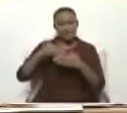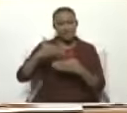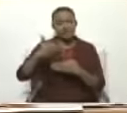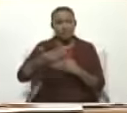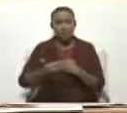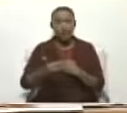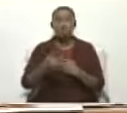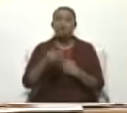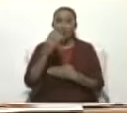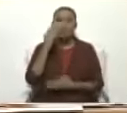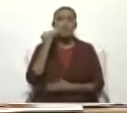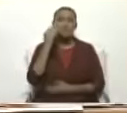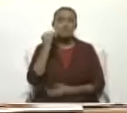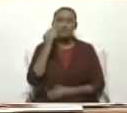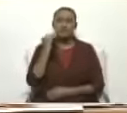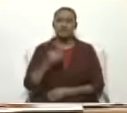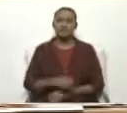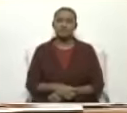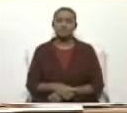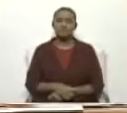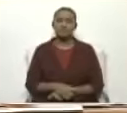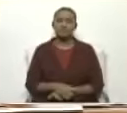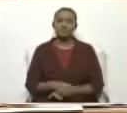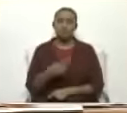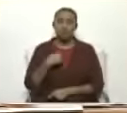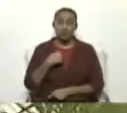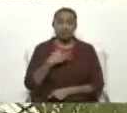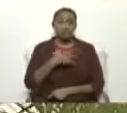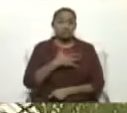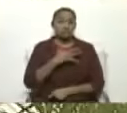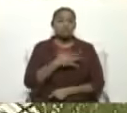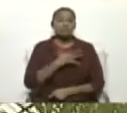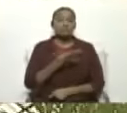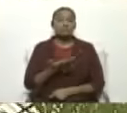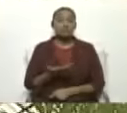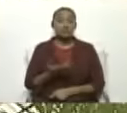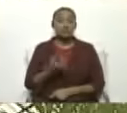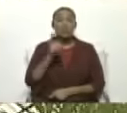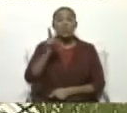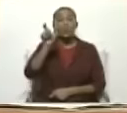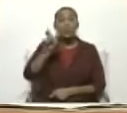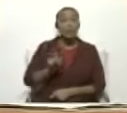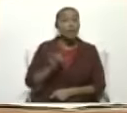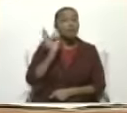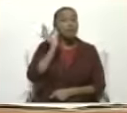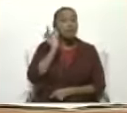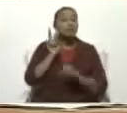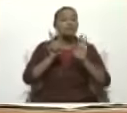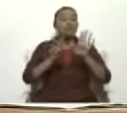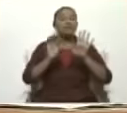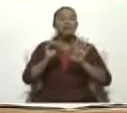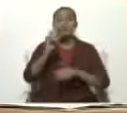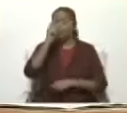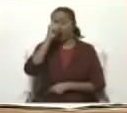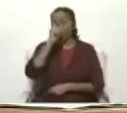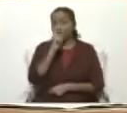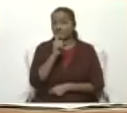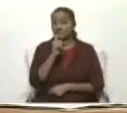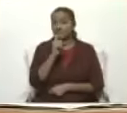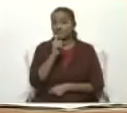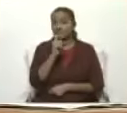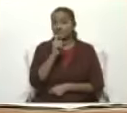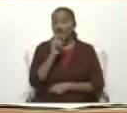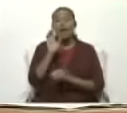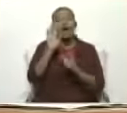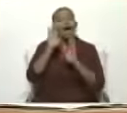épica lo que uno sentía ahí. Una señora de 70 años